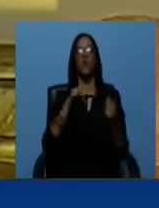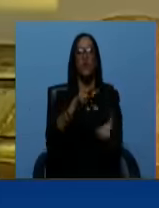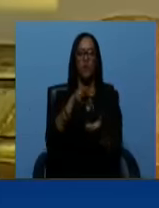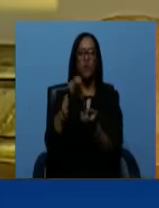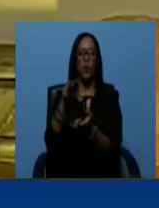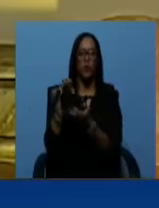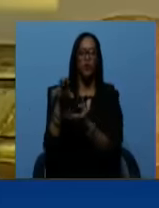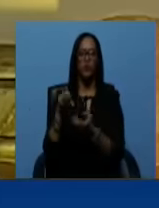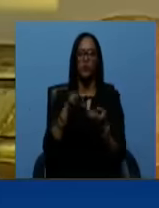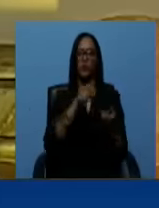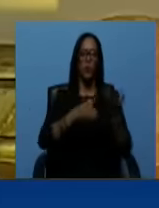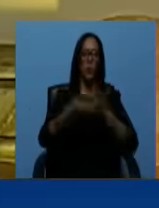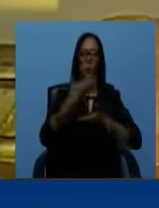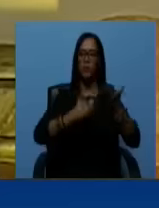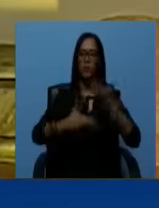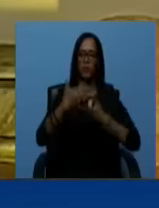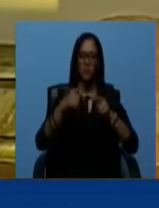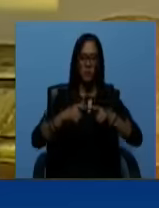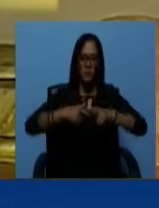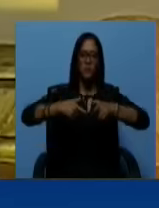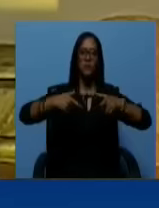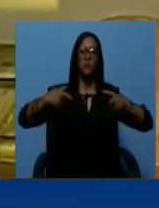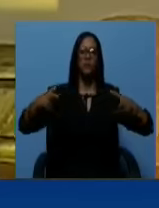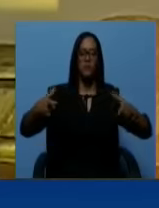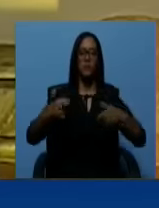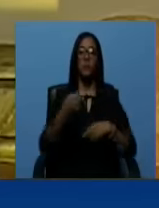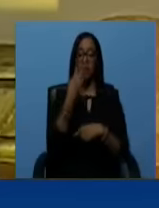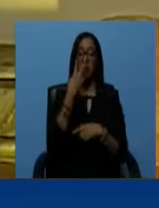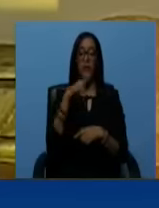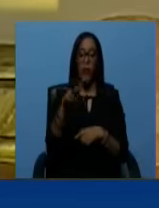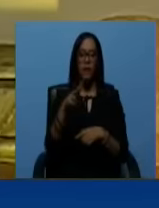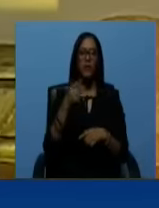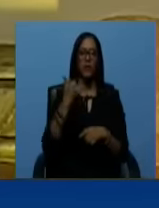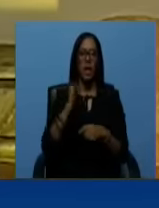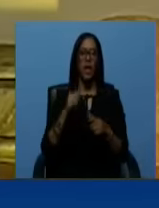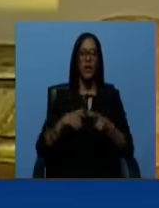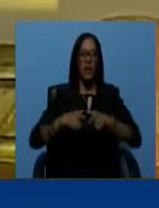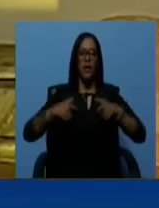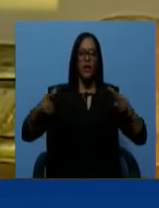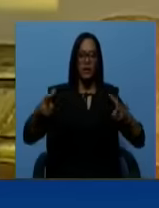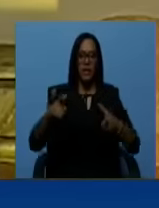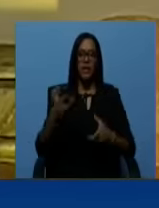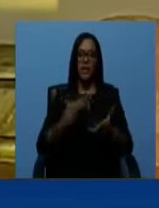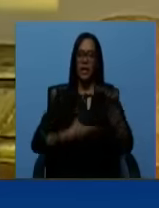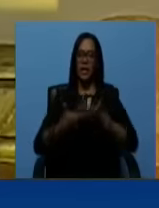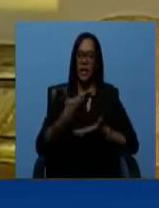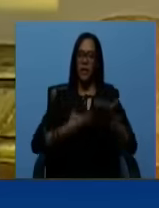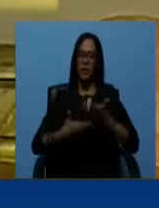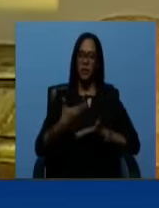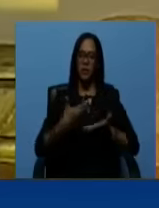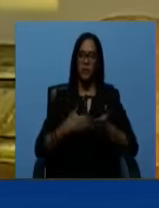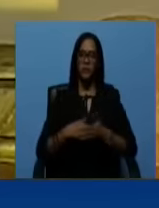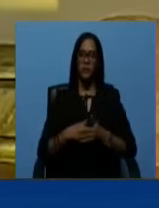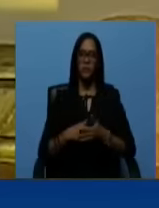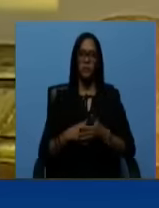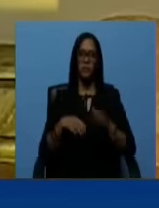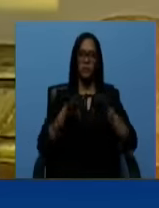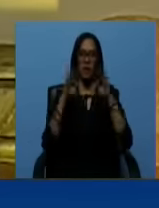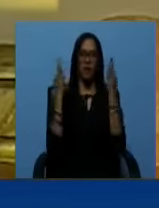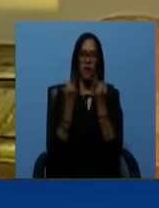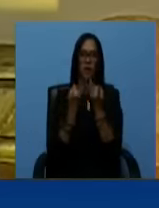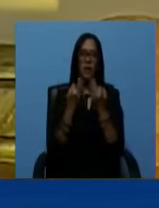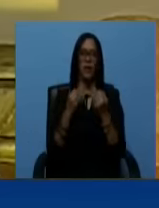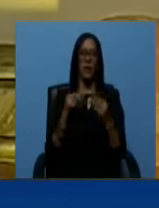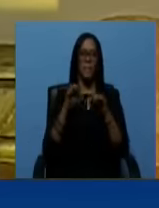creciente que visualiza que hay un creciente ingreso en la familia